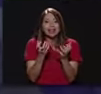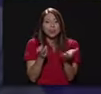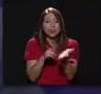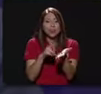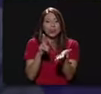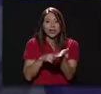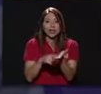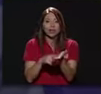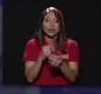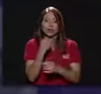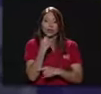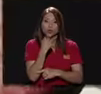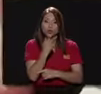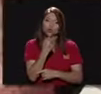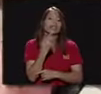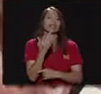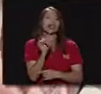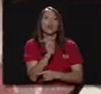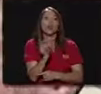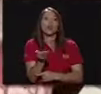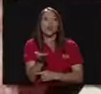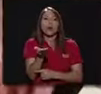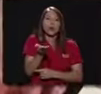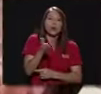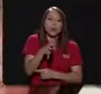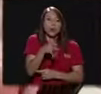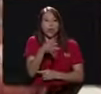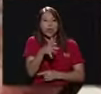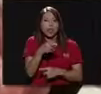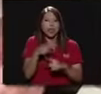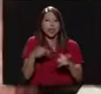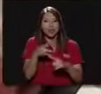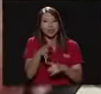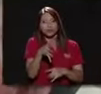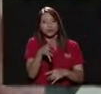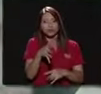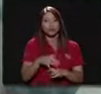contratación, de manera que yo lo consideraría como un aumento moderado.